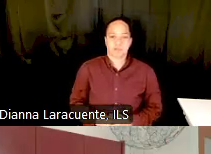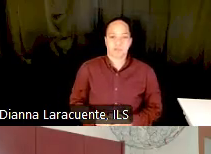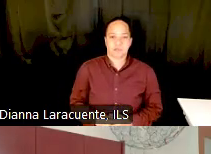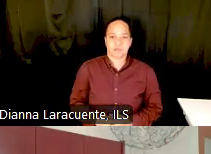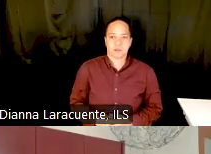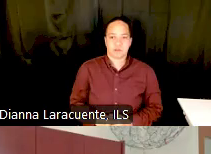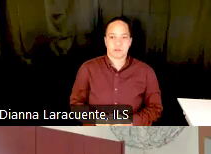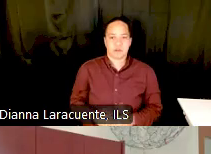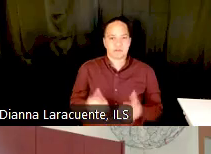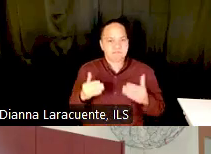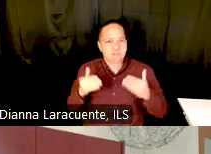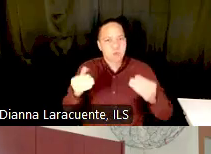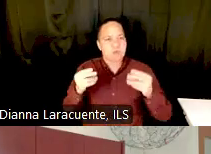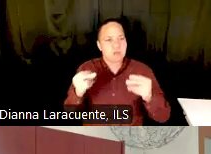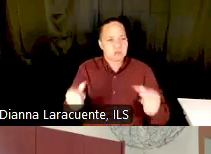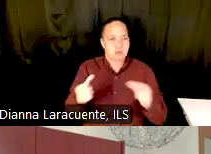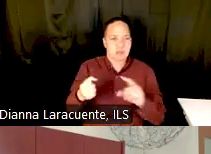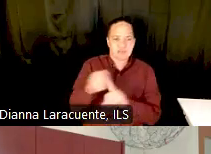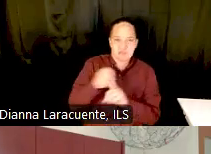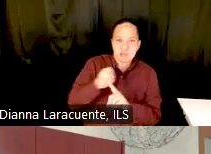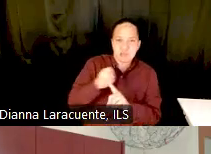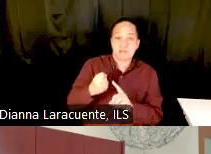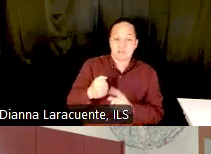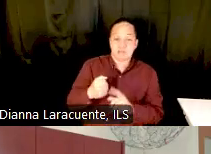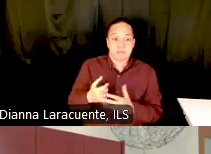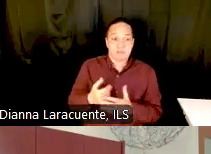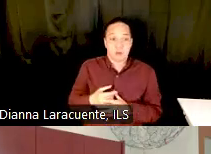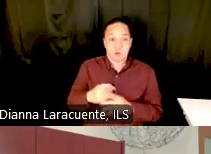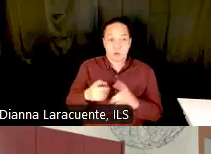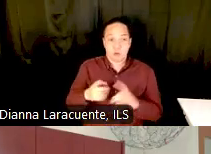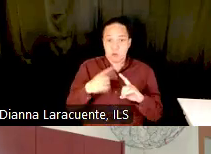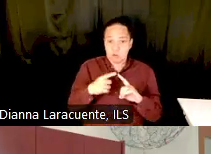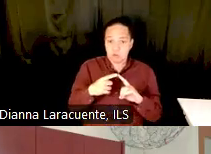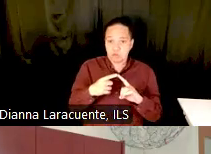Impulsividad, agresividad y violencia. Ya aquí, ¿verdad? Y cuando hablamos de la población